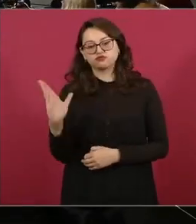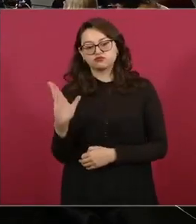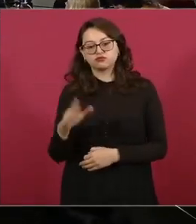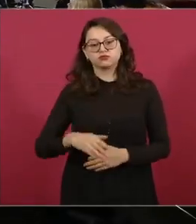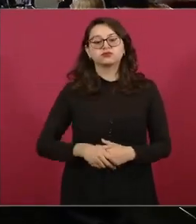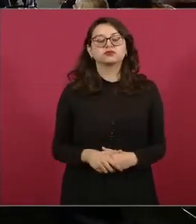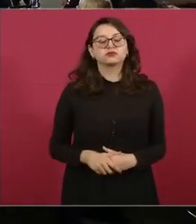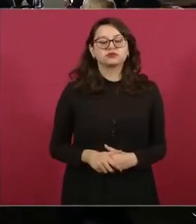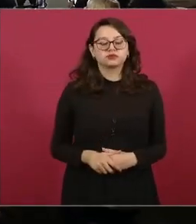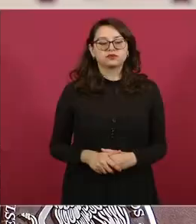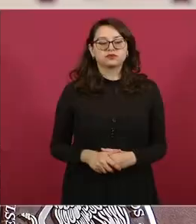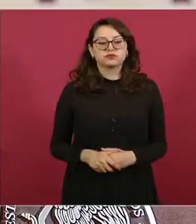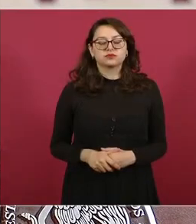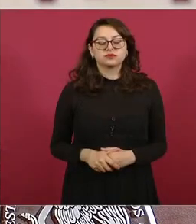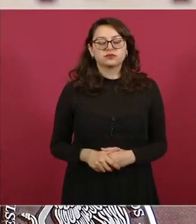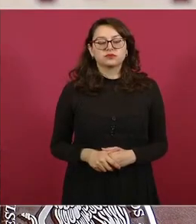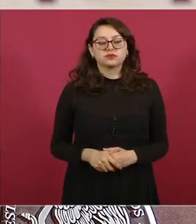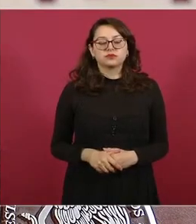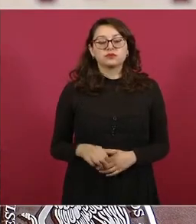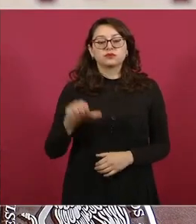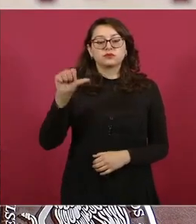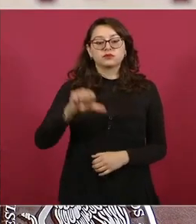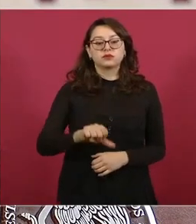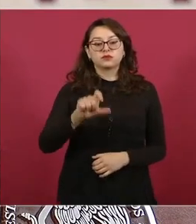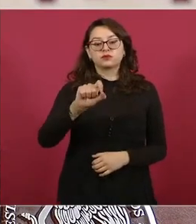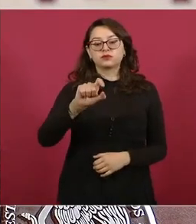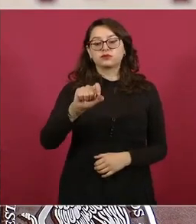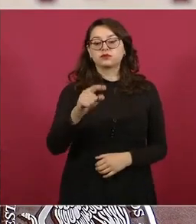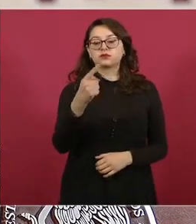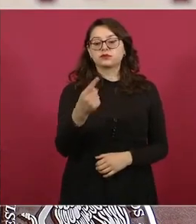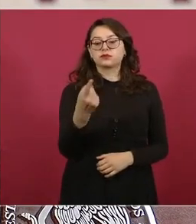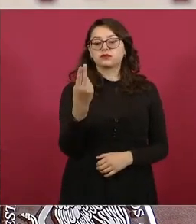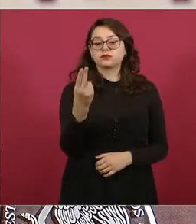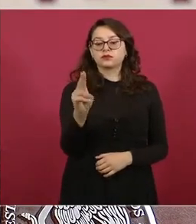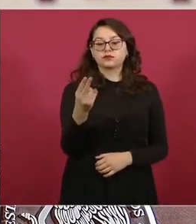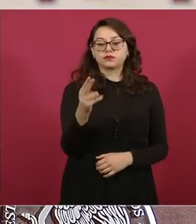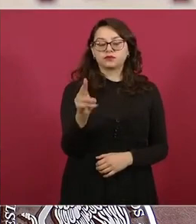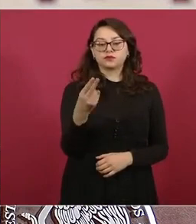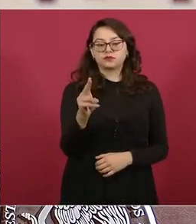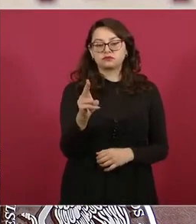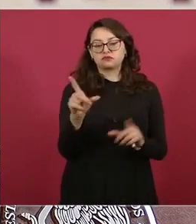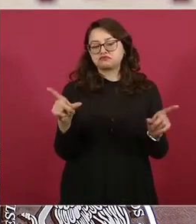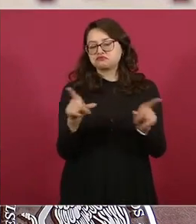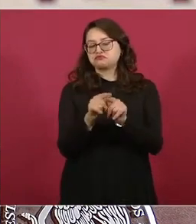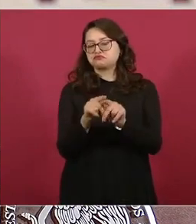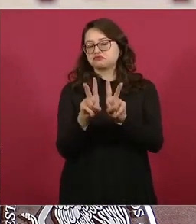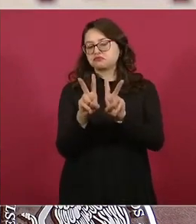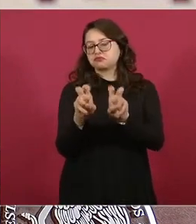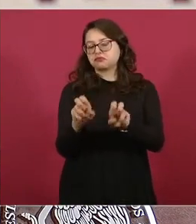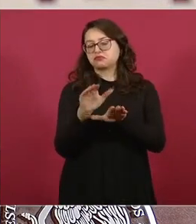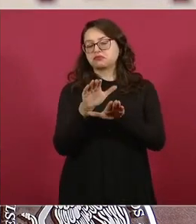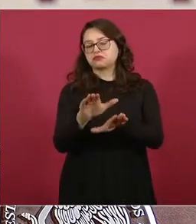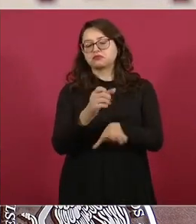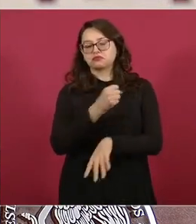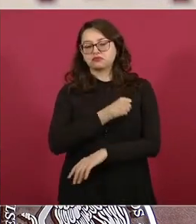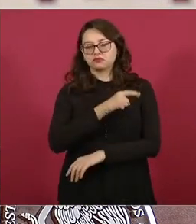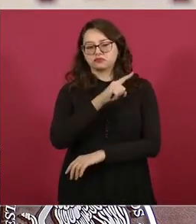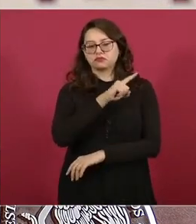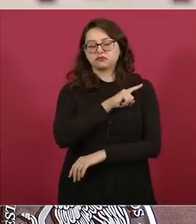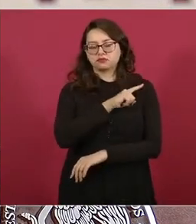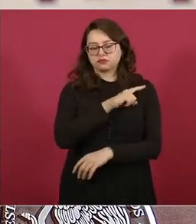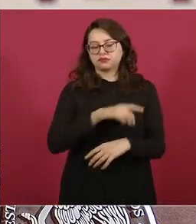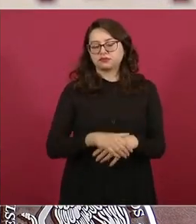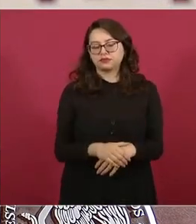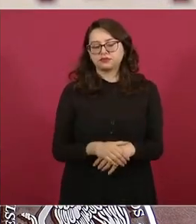de la Salud, hoy 21 de noviembre, vamos a ser breves, pues el maestro Zoé Robledo